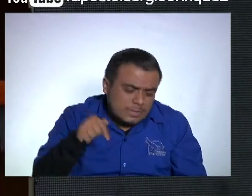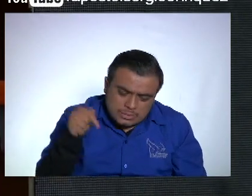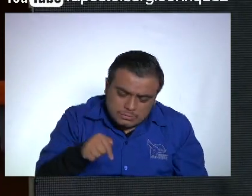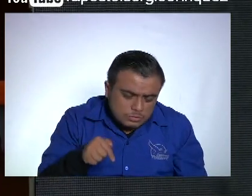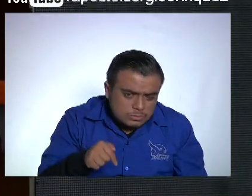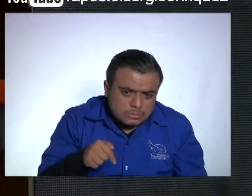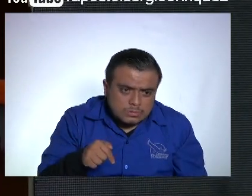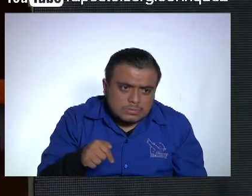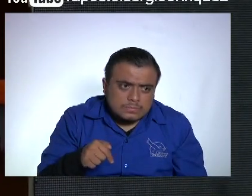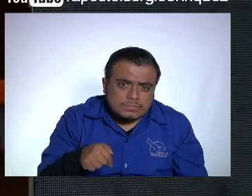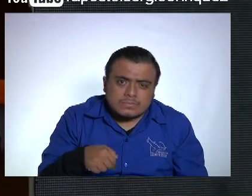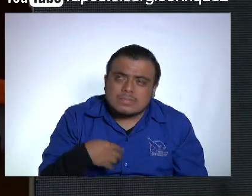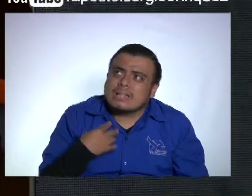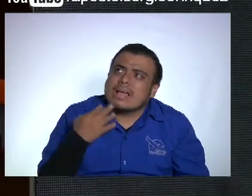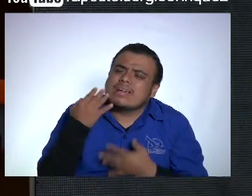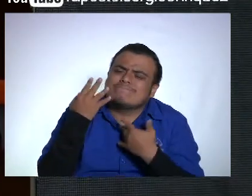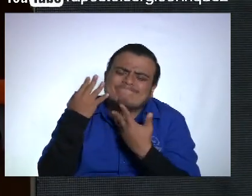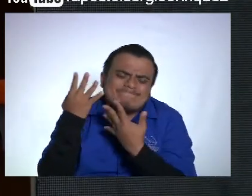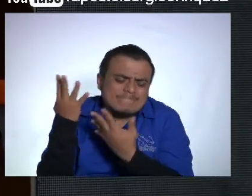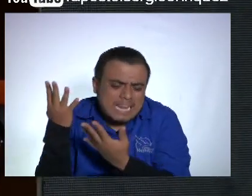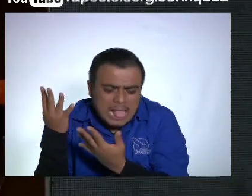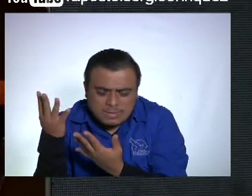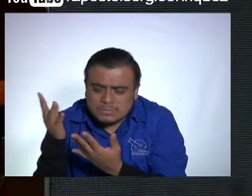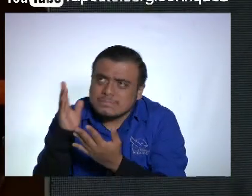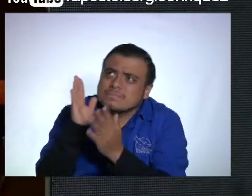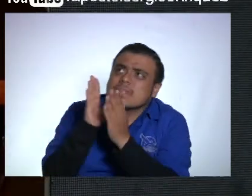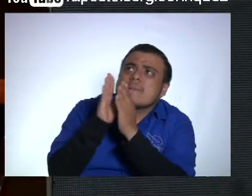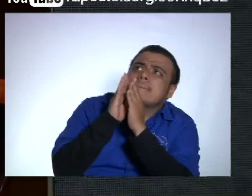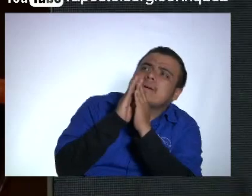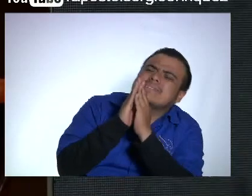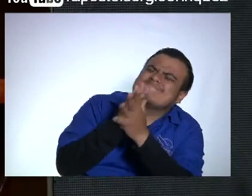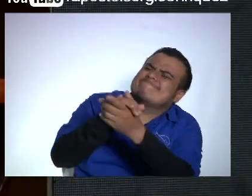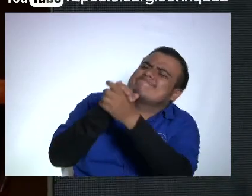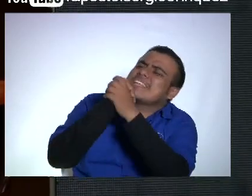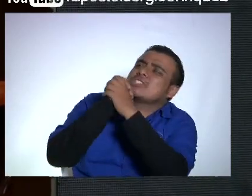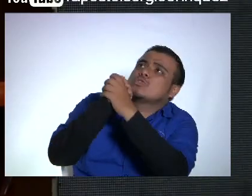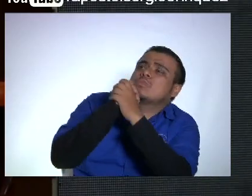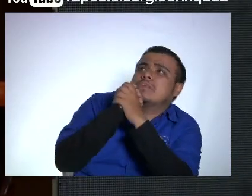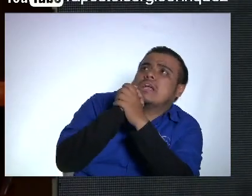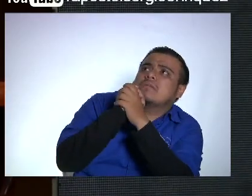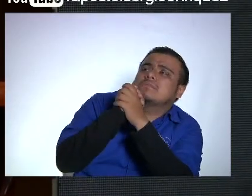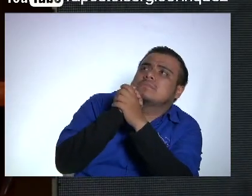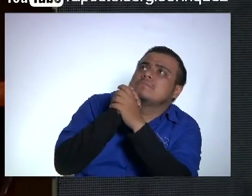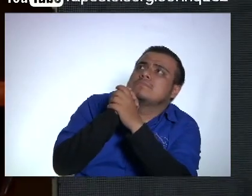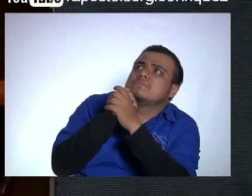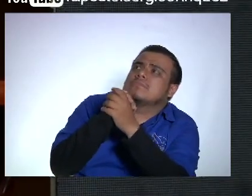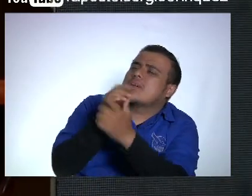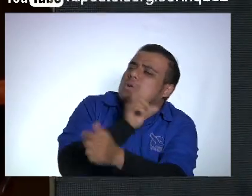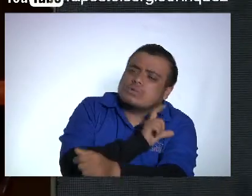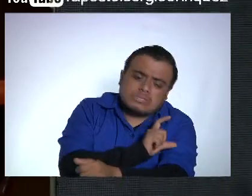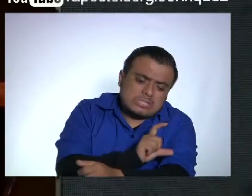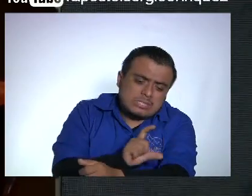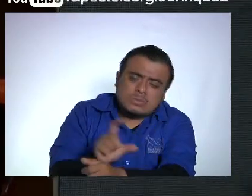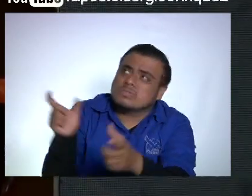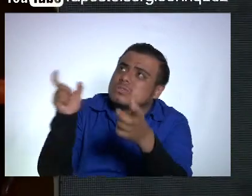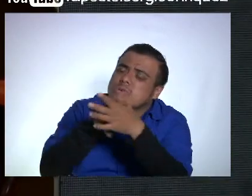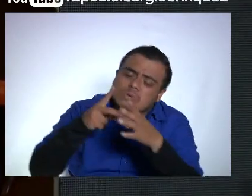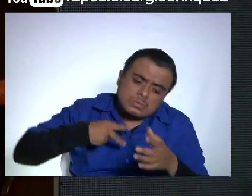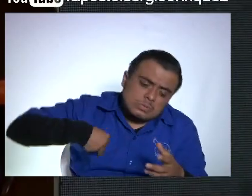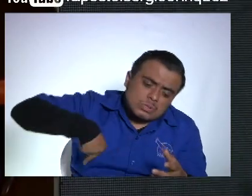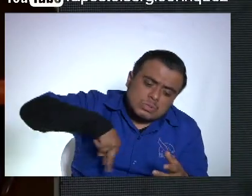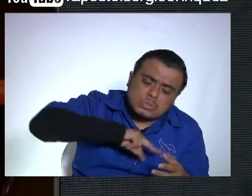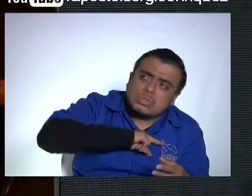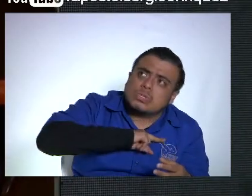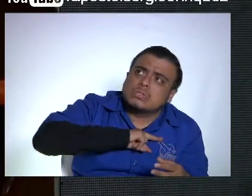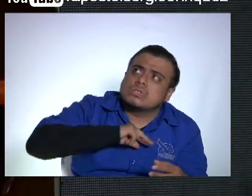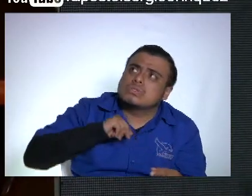que anhelamos y te pedimos y te suplicamos, Señor, que permanezcas en nosotros, con